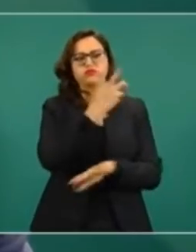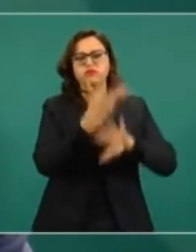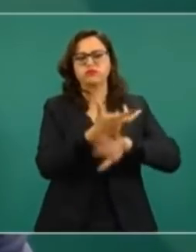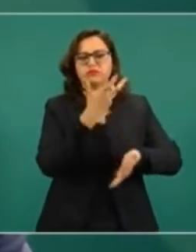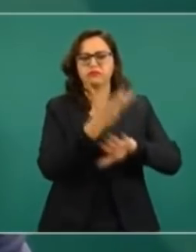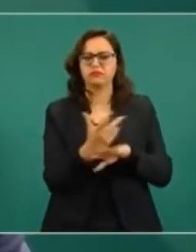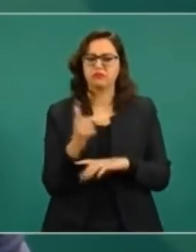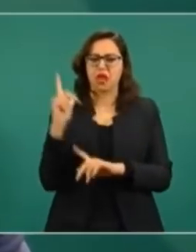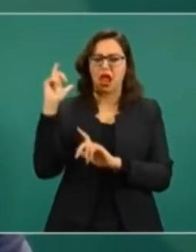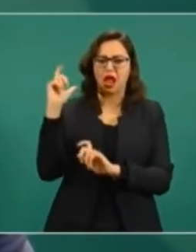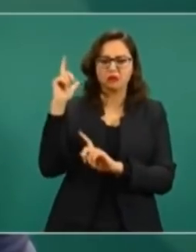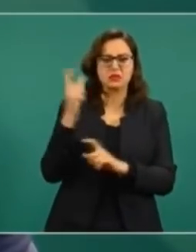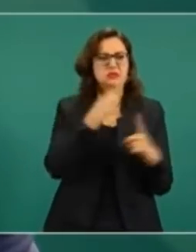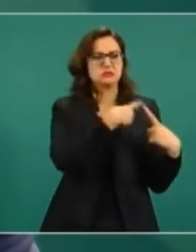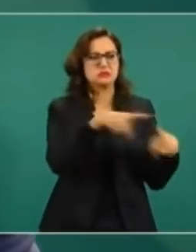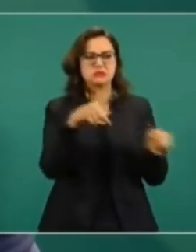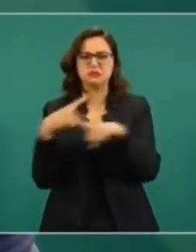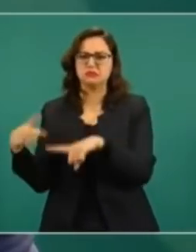sin avisar,